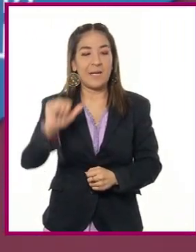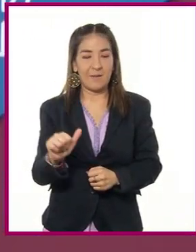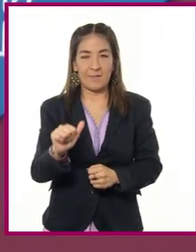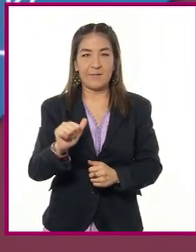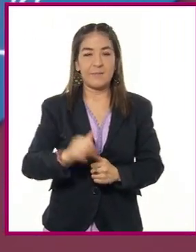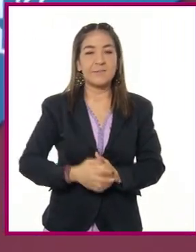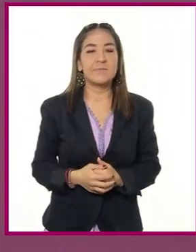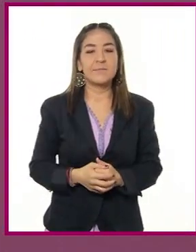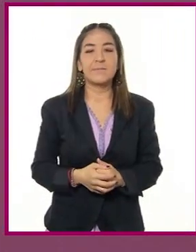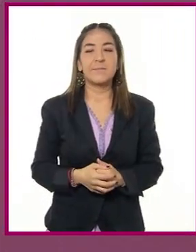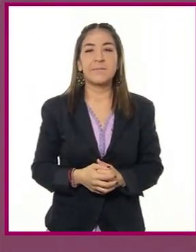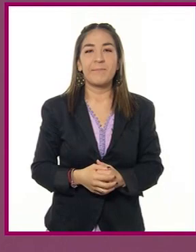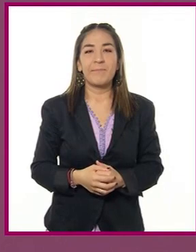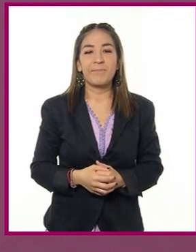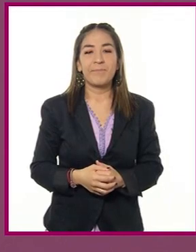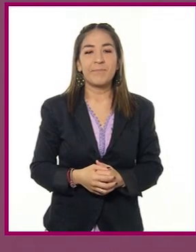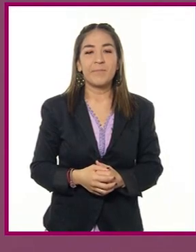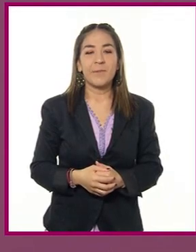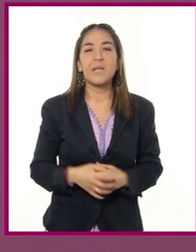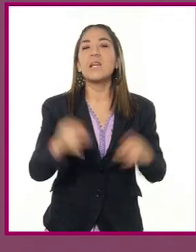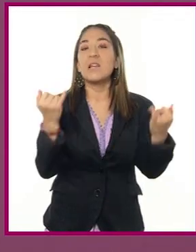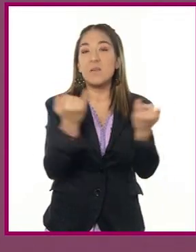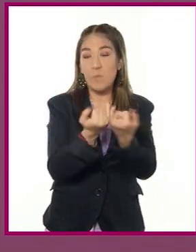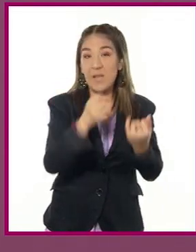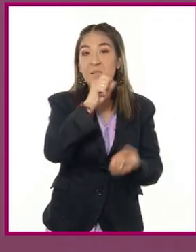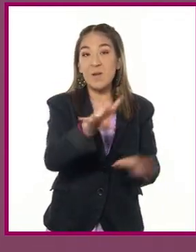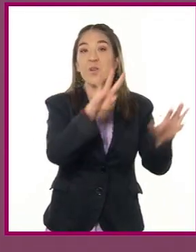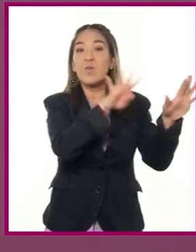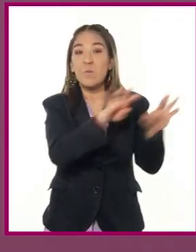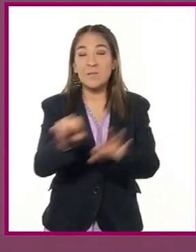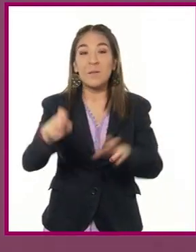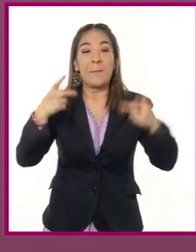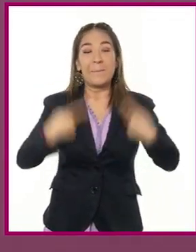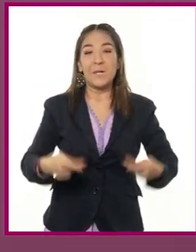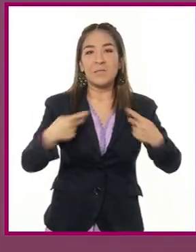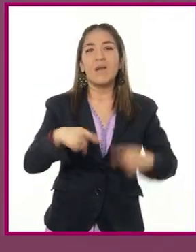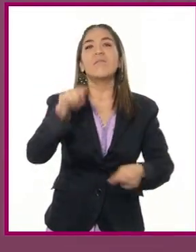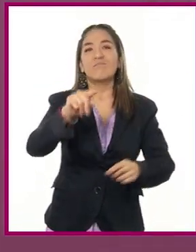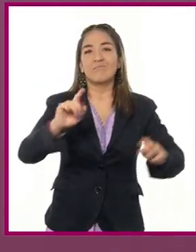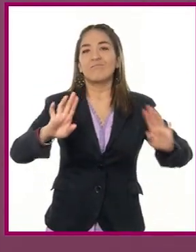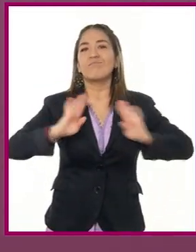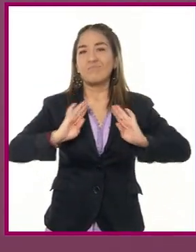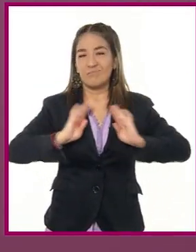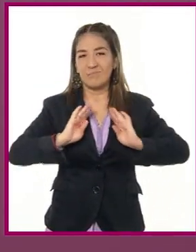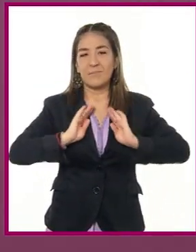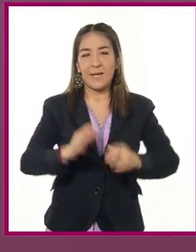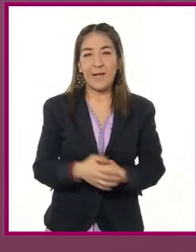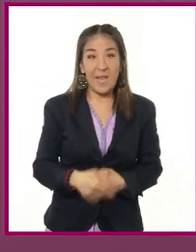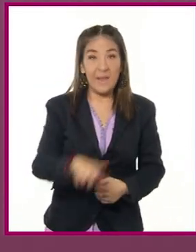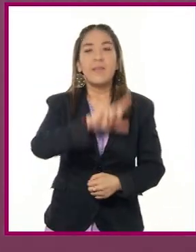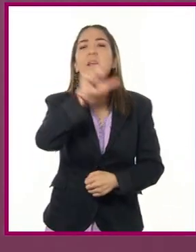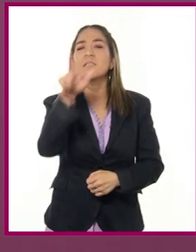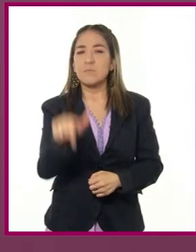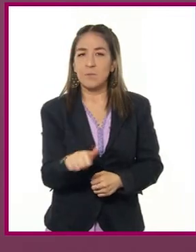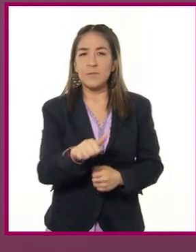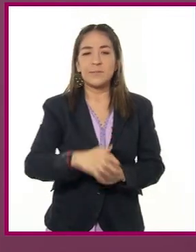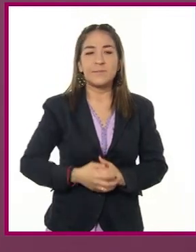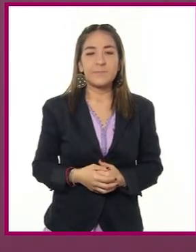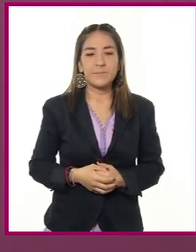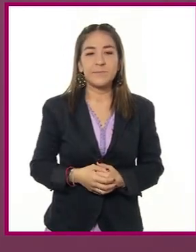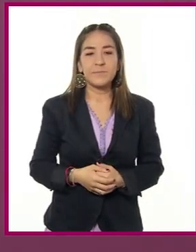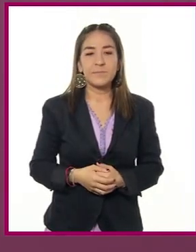Controllers Association, y 900 controladores del ejército. Posteriormente, se prohibió